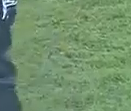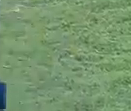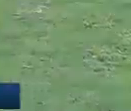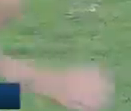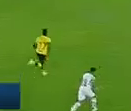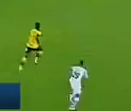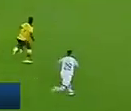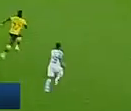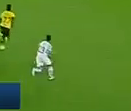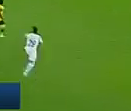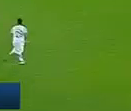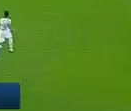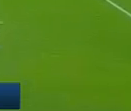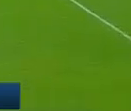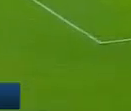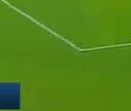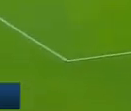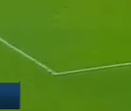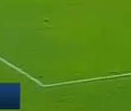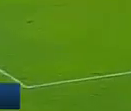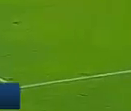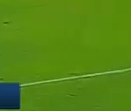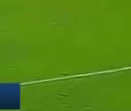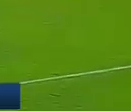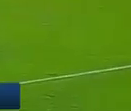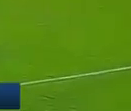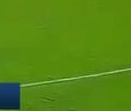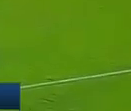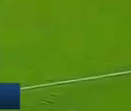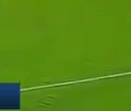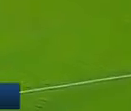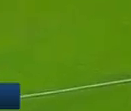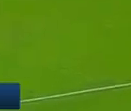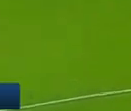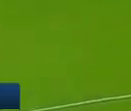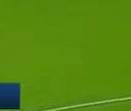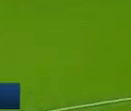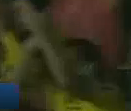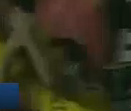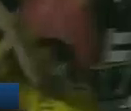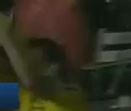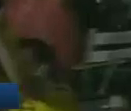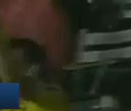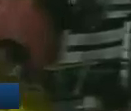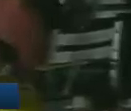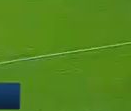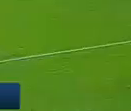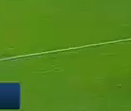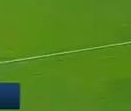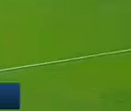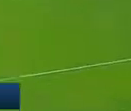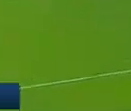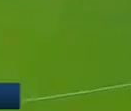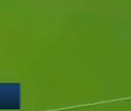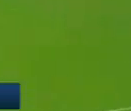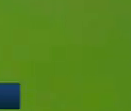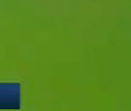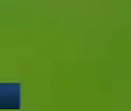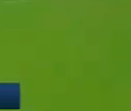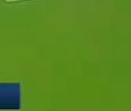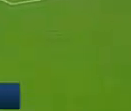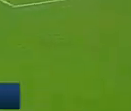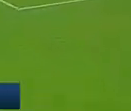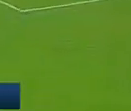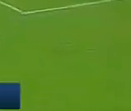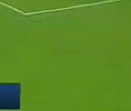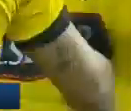COE Nacional aumentó al 60% el aforo en escenarios deportivos ante la baja de los casos de COVID en el país.